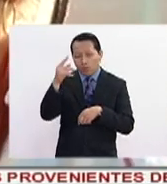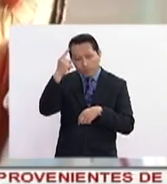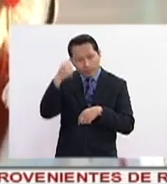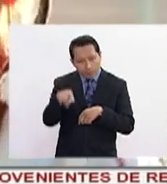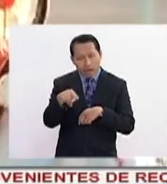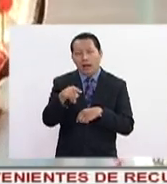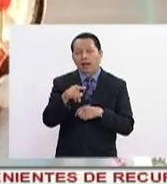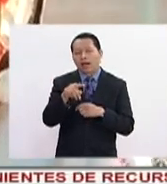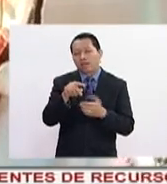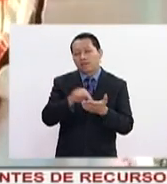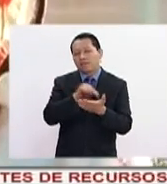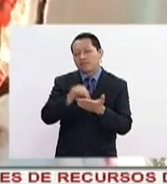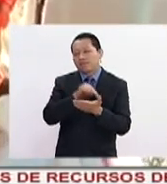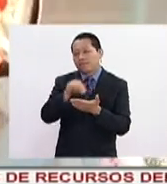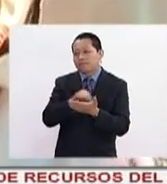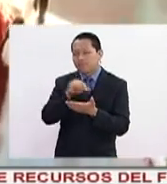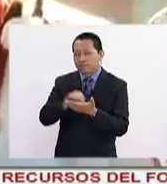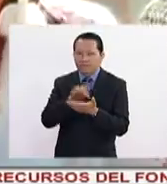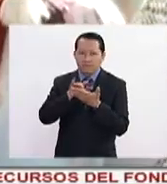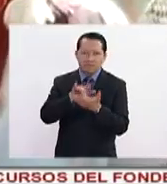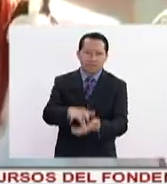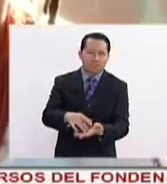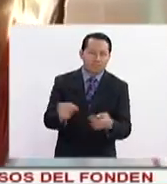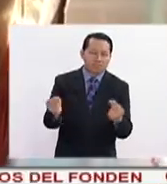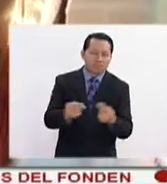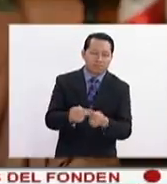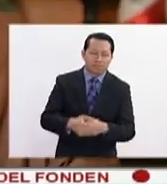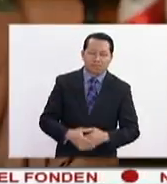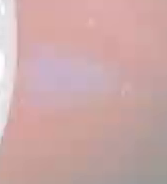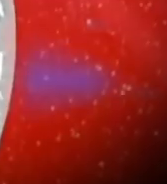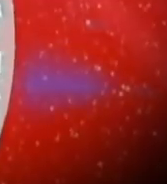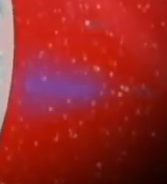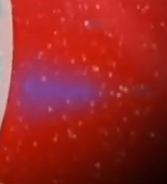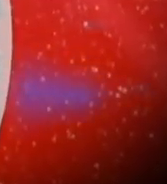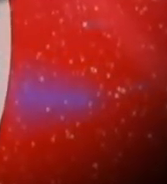para recabar estas firmas necesarias.